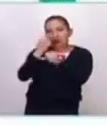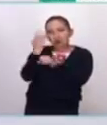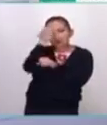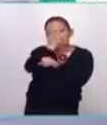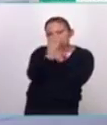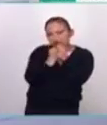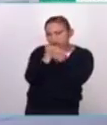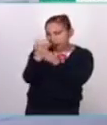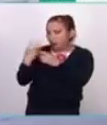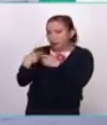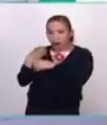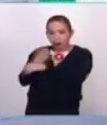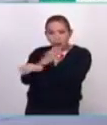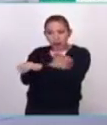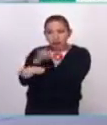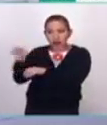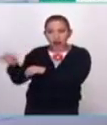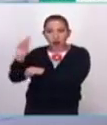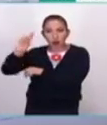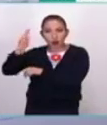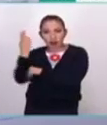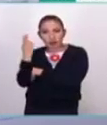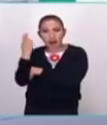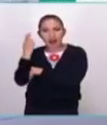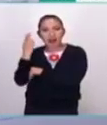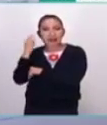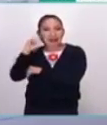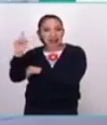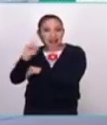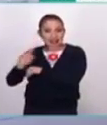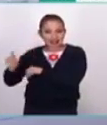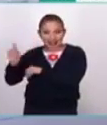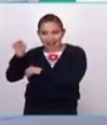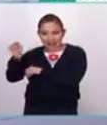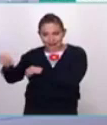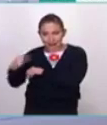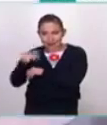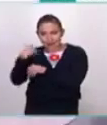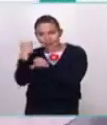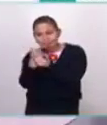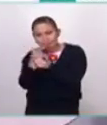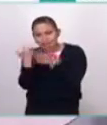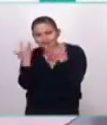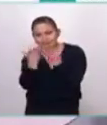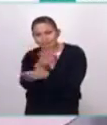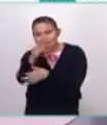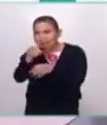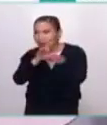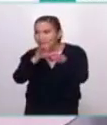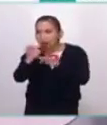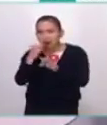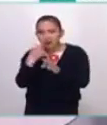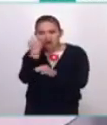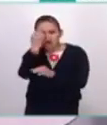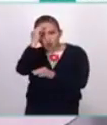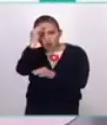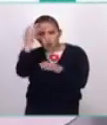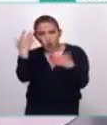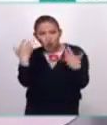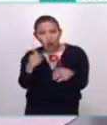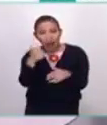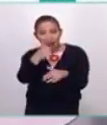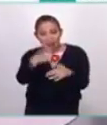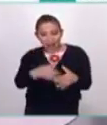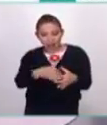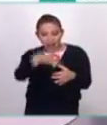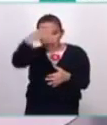con colegas de la Universidad Autónoma de Zacatecas, pues dimos cuenta que era todo un trabajo de erudición, y cada columna